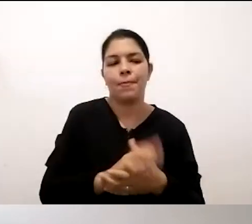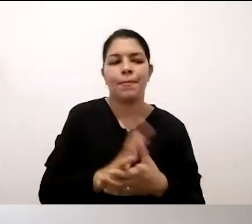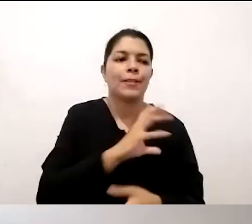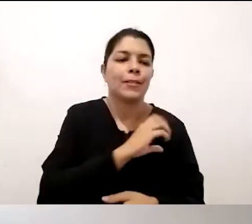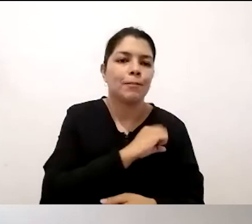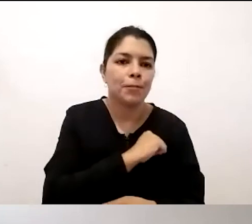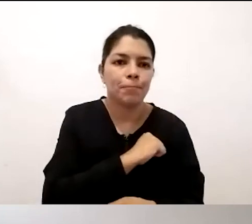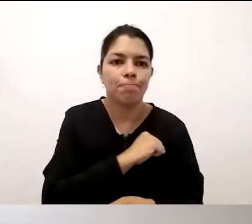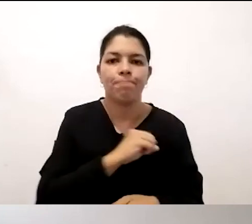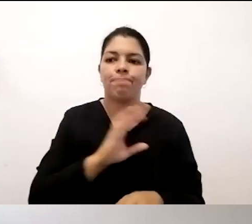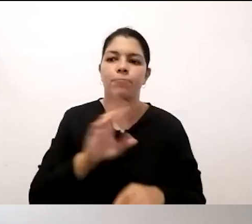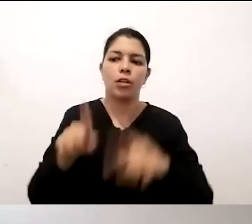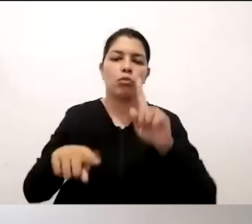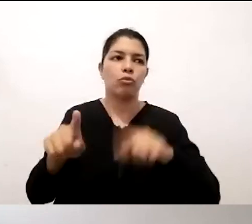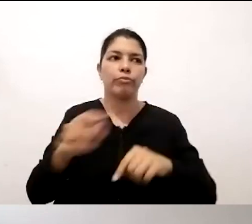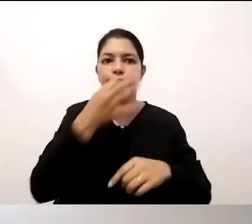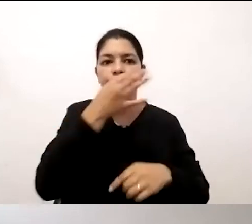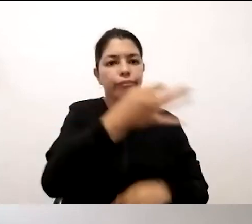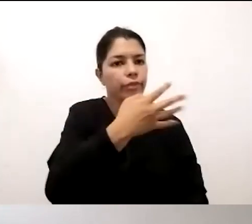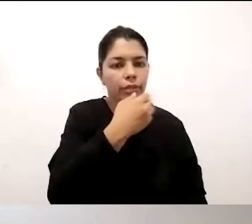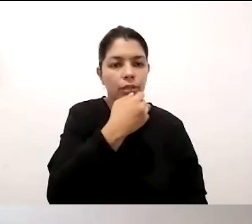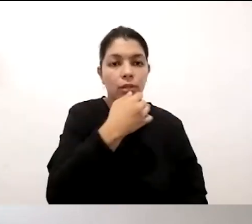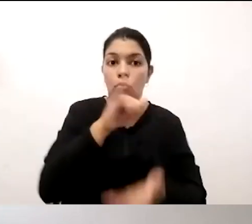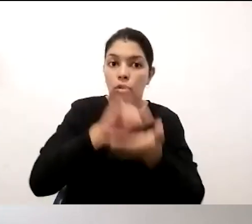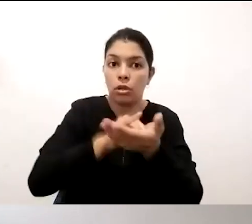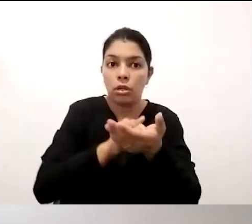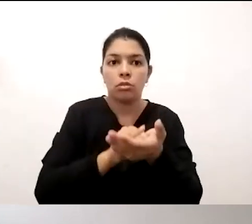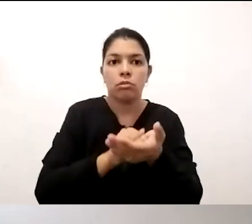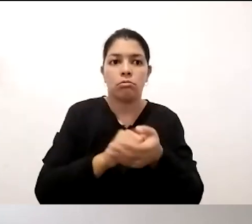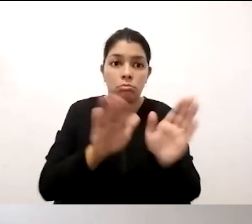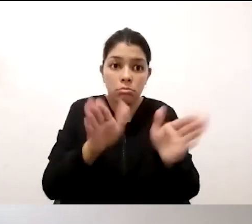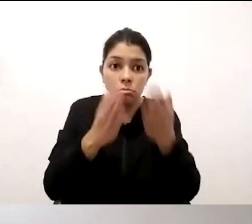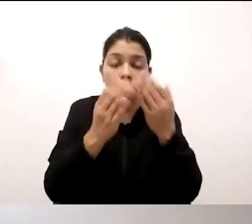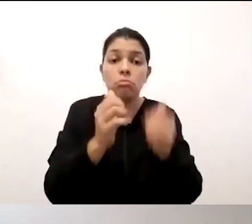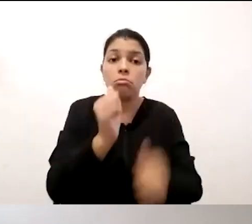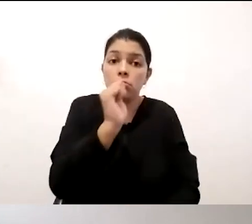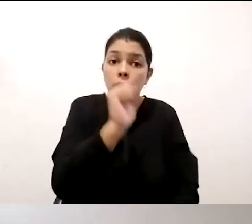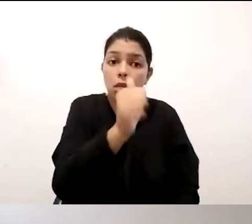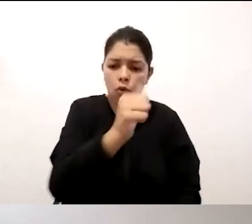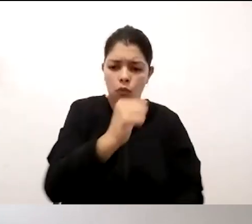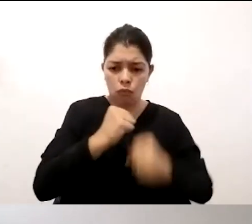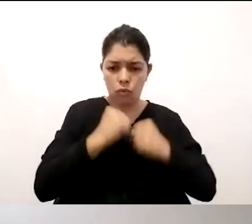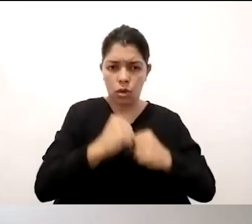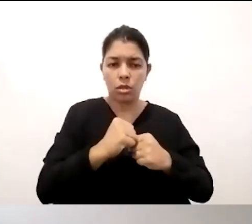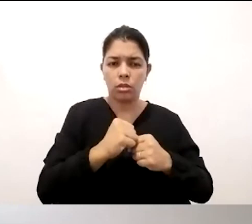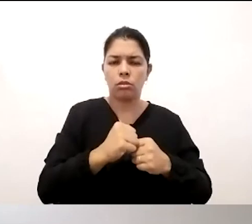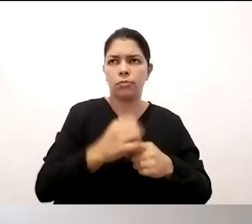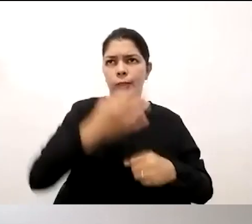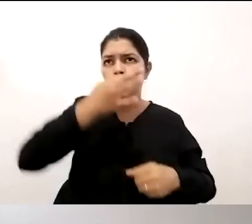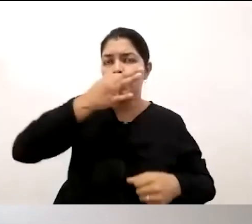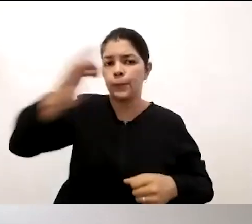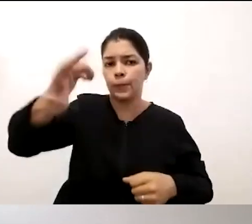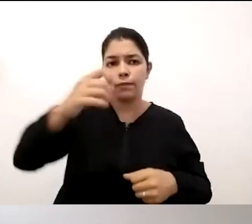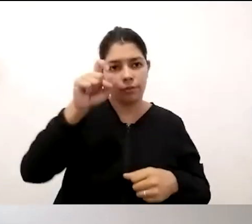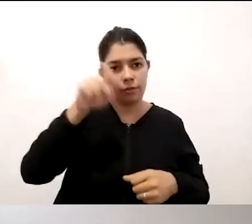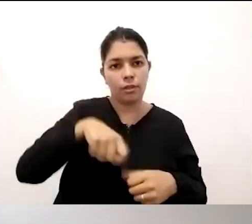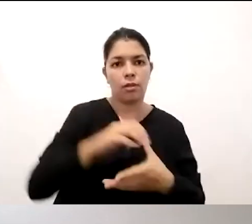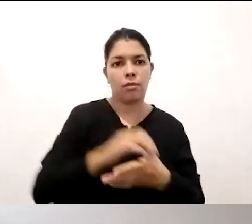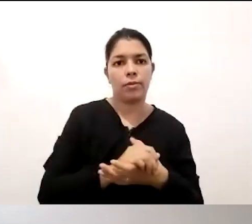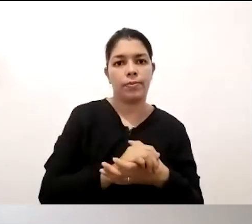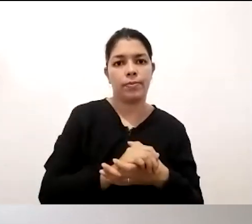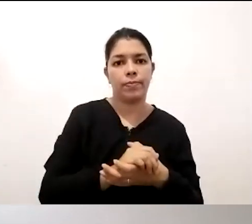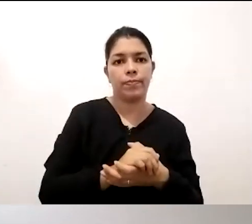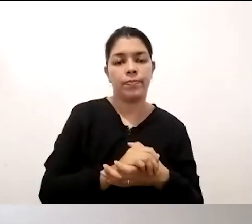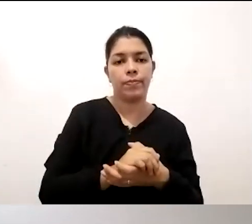por eso es que nosotros los invitamos a que ustedes se empoderen y hagan este tipo de situaciones. Para el caso de